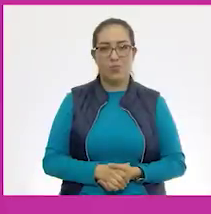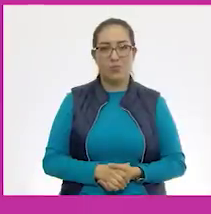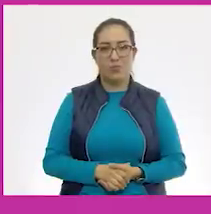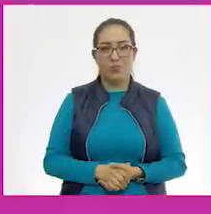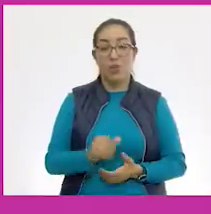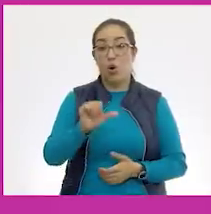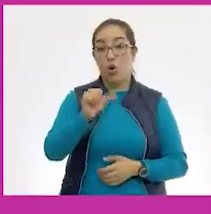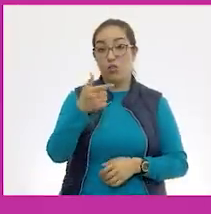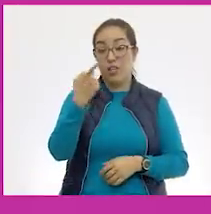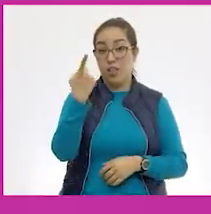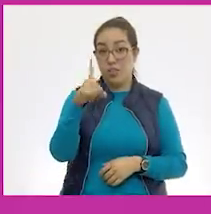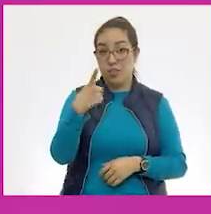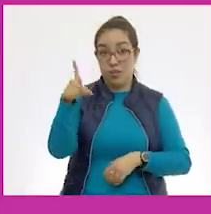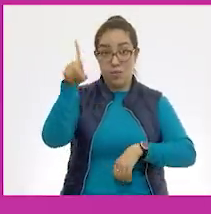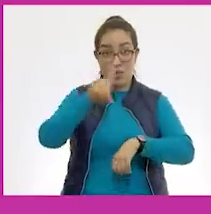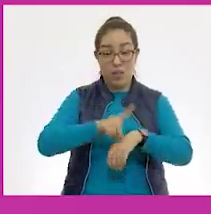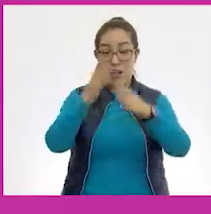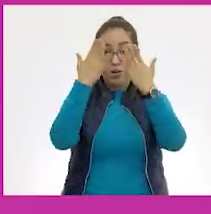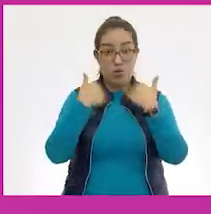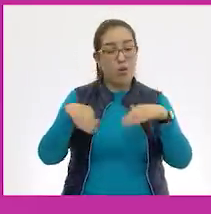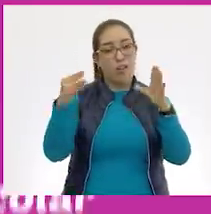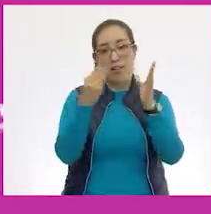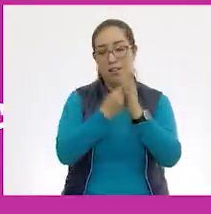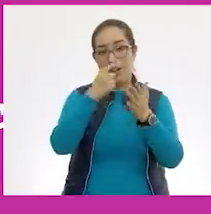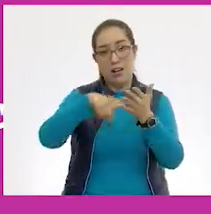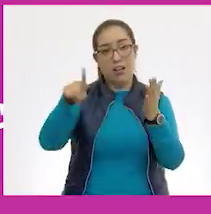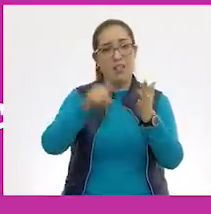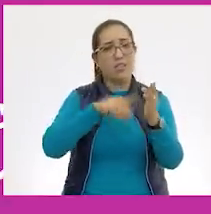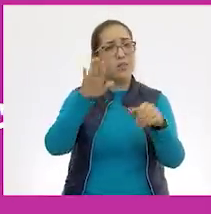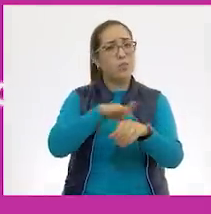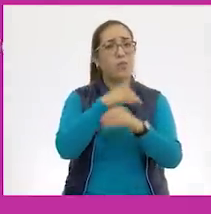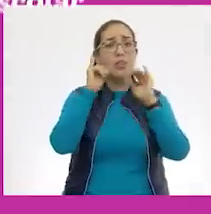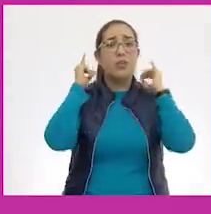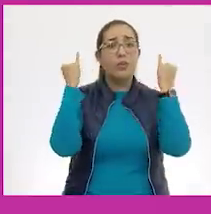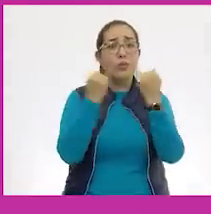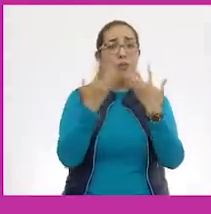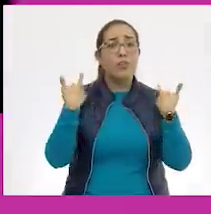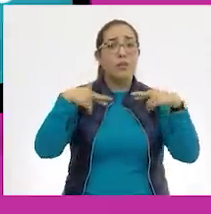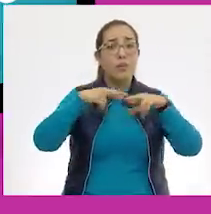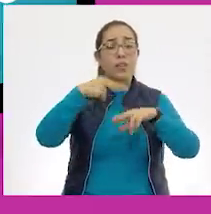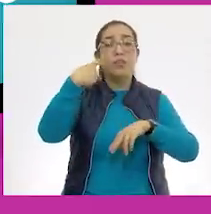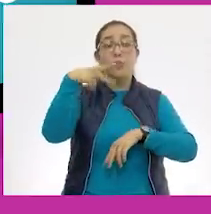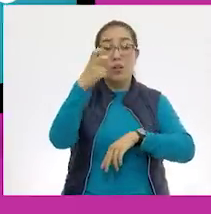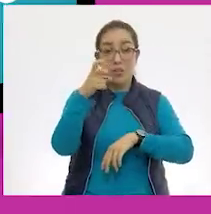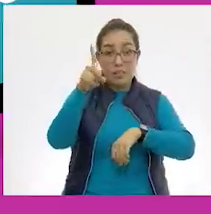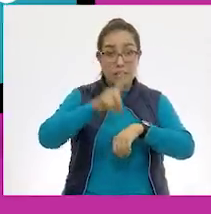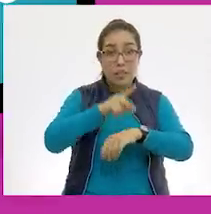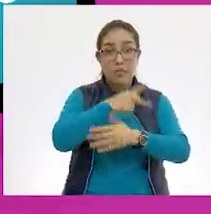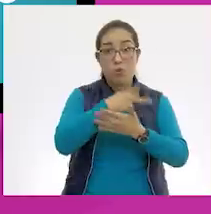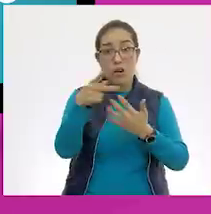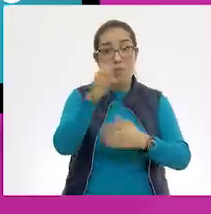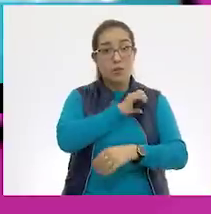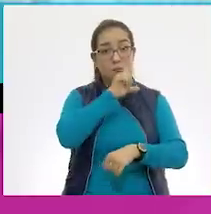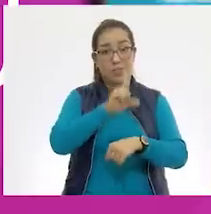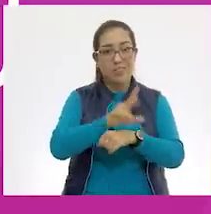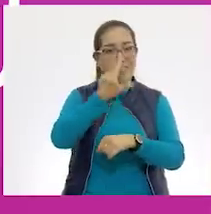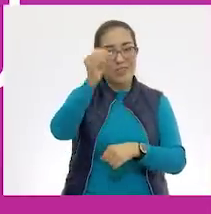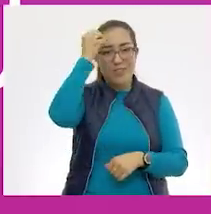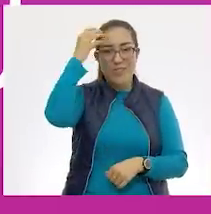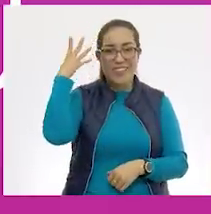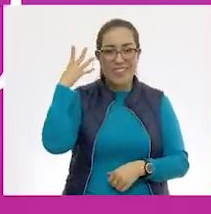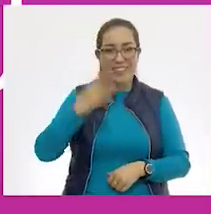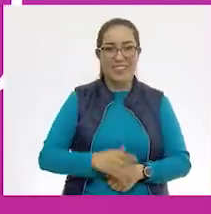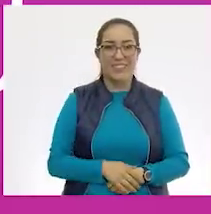El 11 de diciembre no habrá clases porque hay Consejo Técnico Escolar, así que tendremos programación de entretenimiento. No te la pierdas.